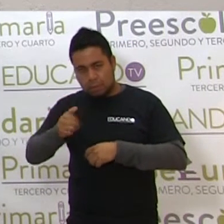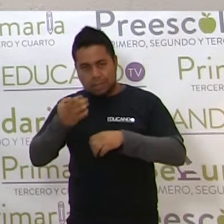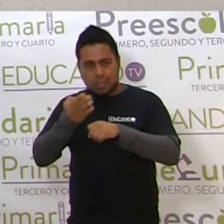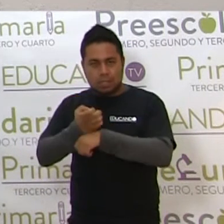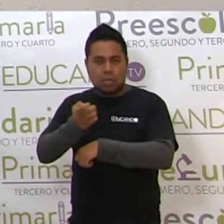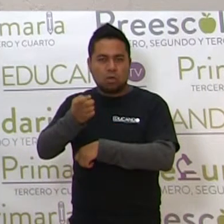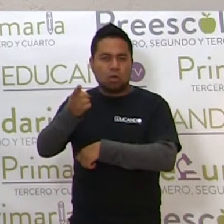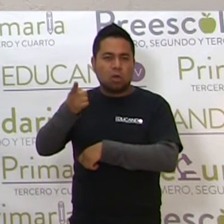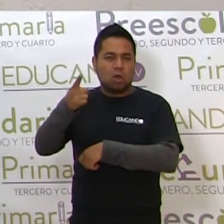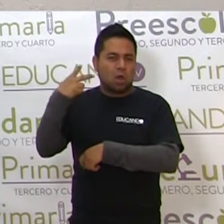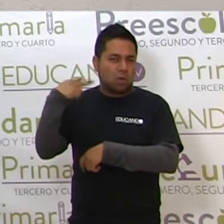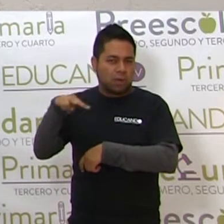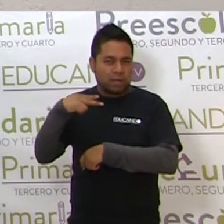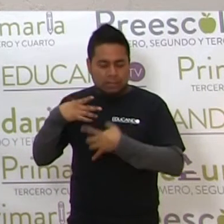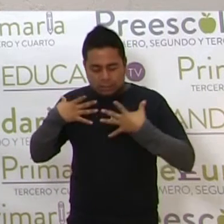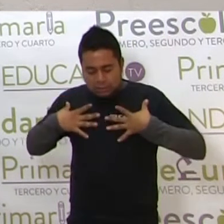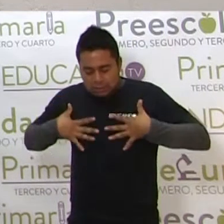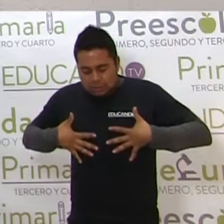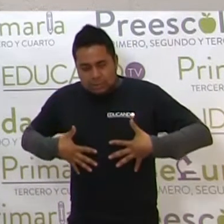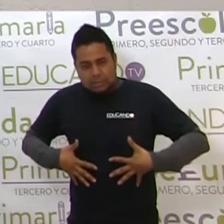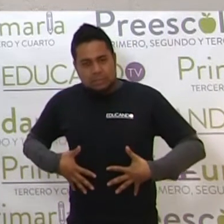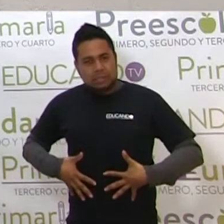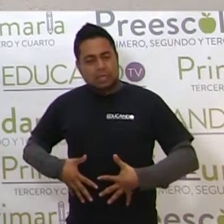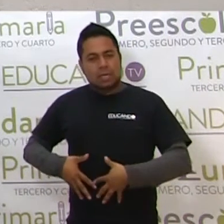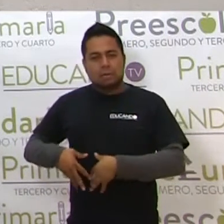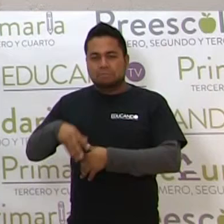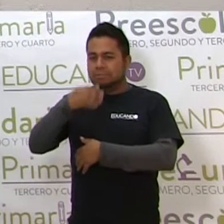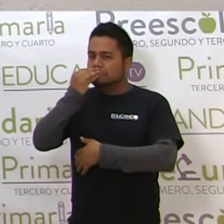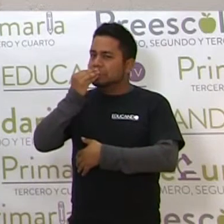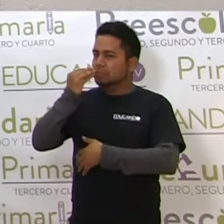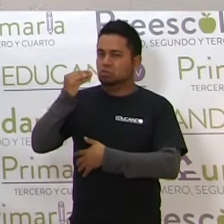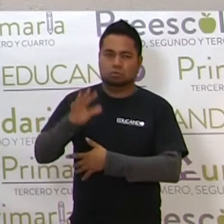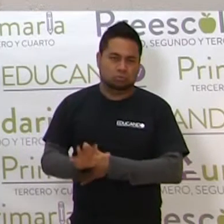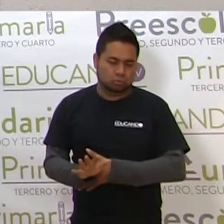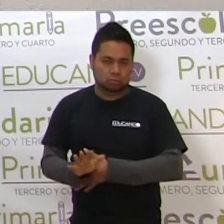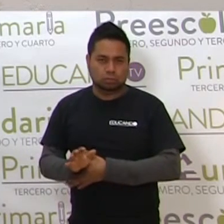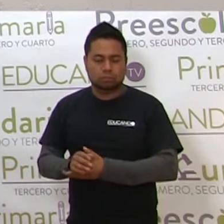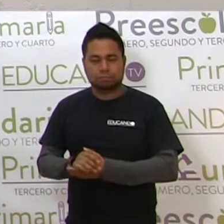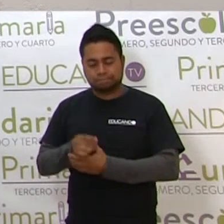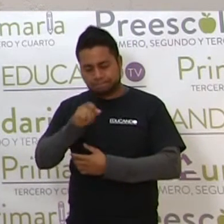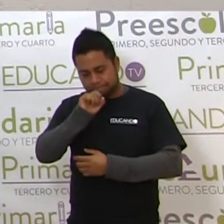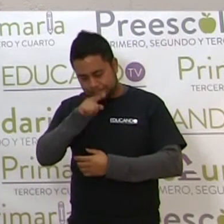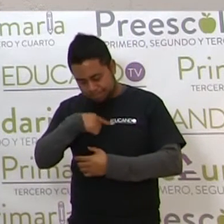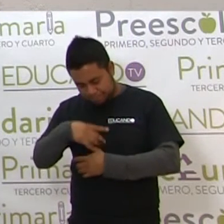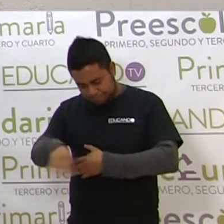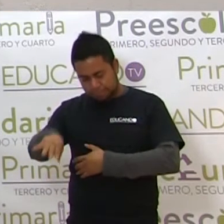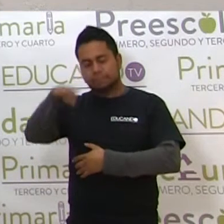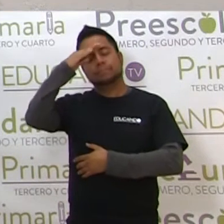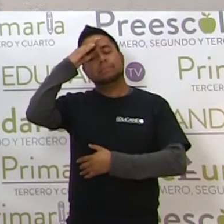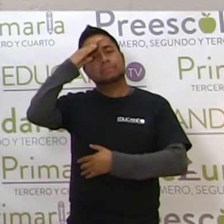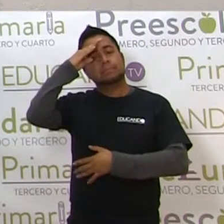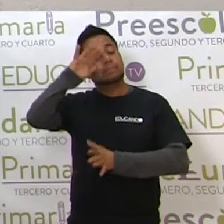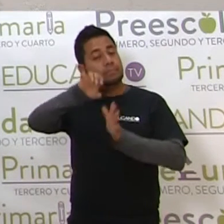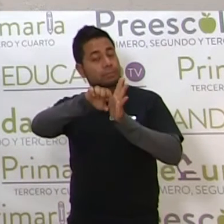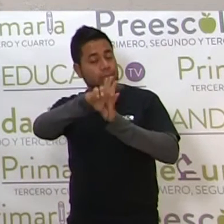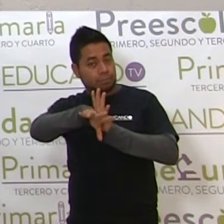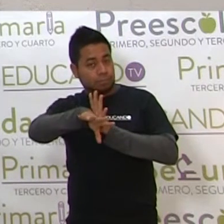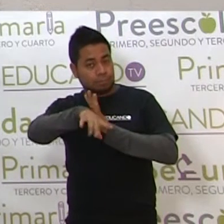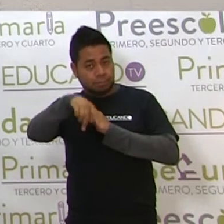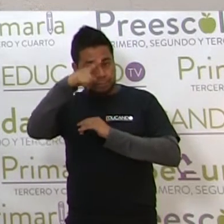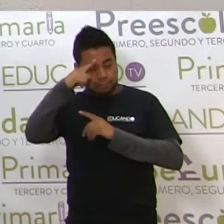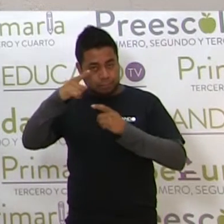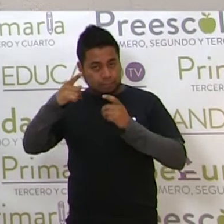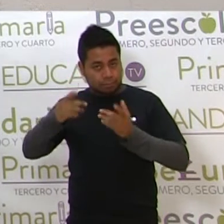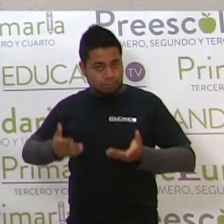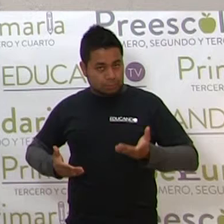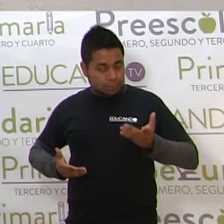Veracruz un vestido precioso eh estaba yo pensando por ejemplo en el famoso baile